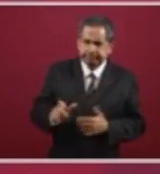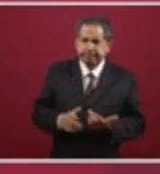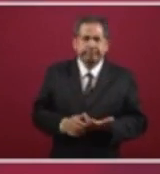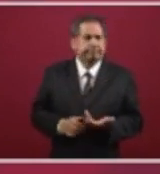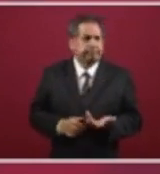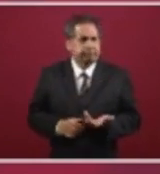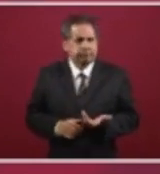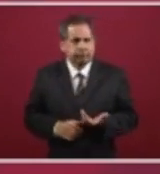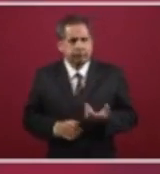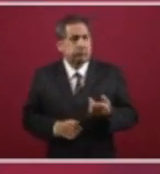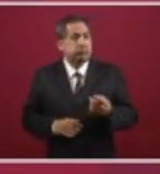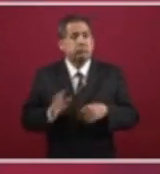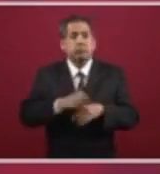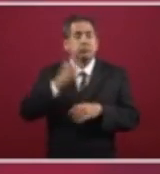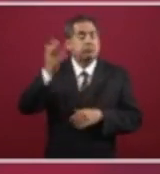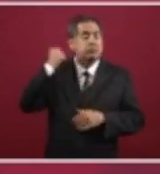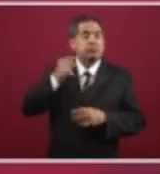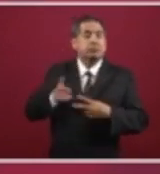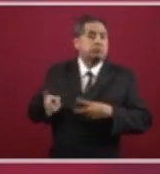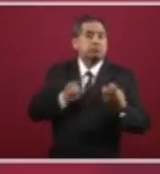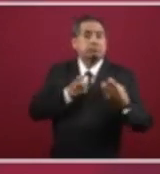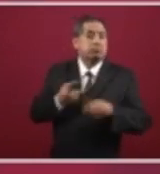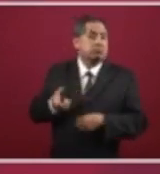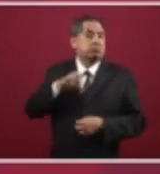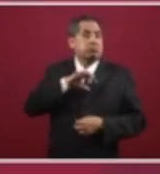el saqueo que hubo,